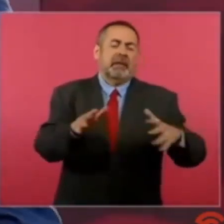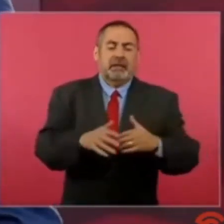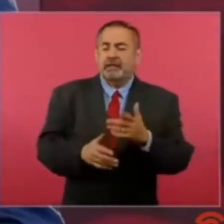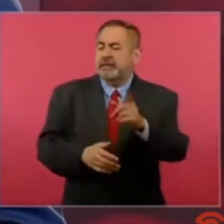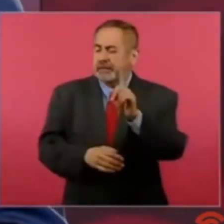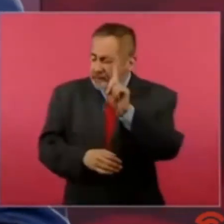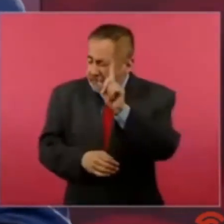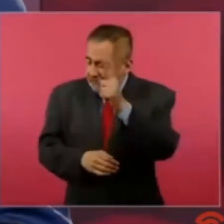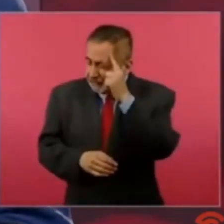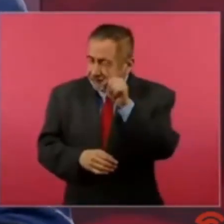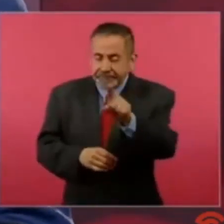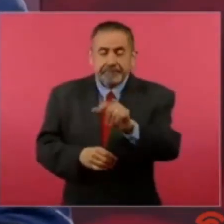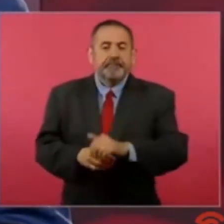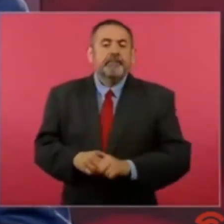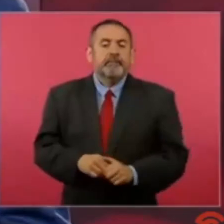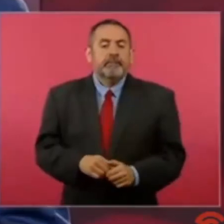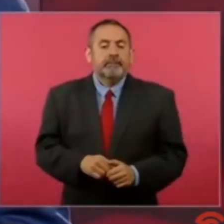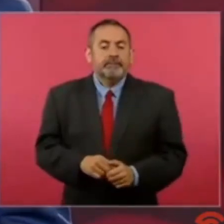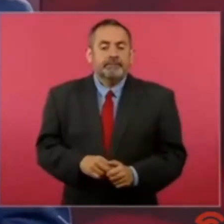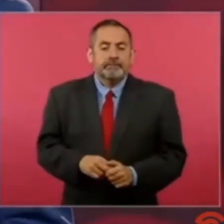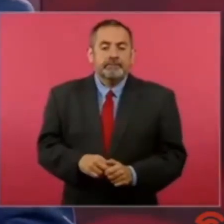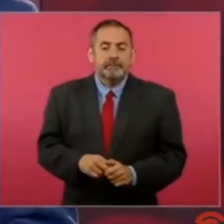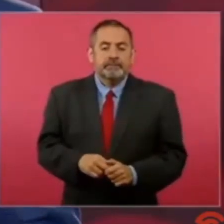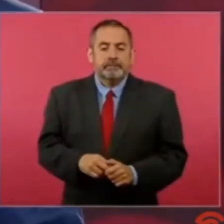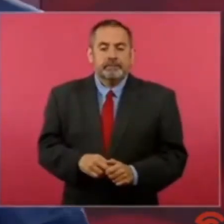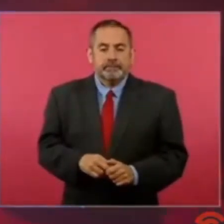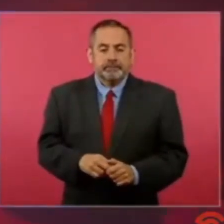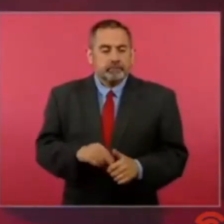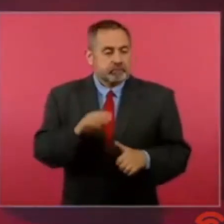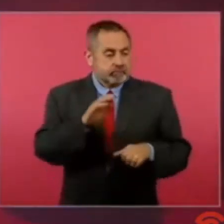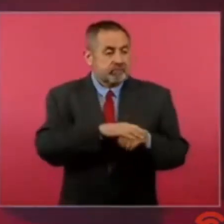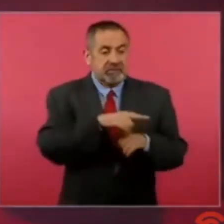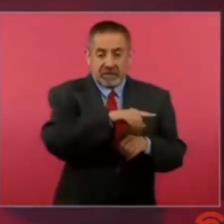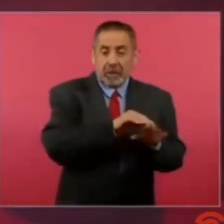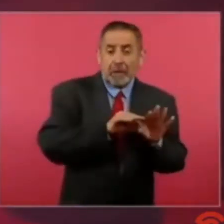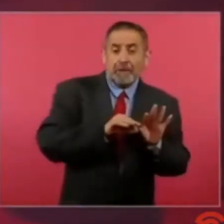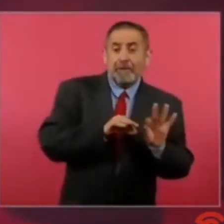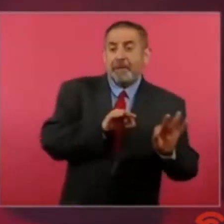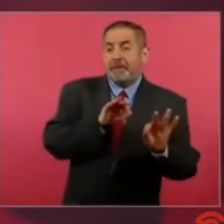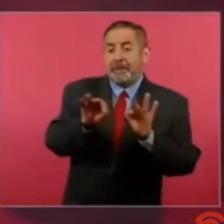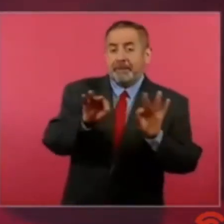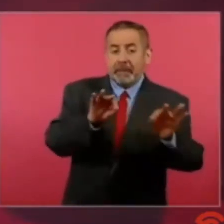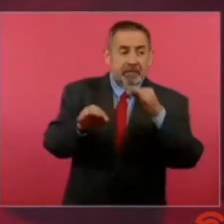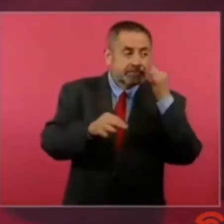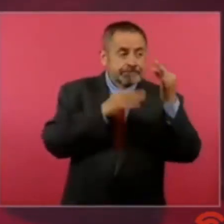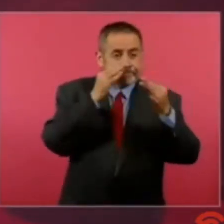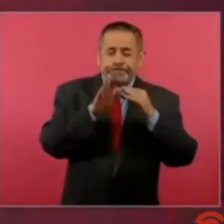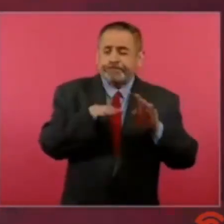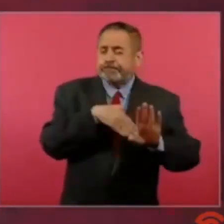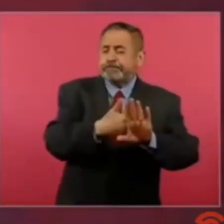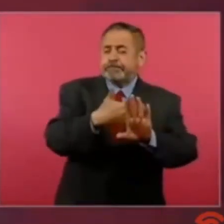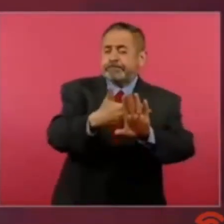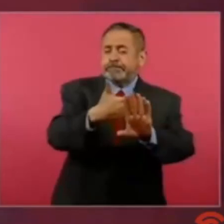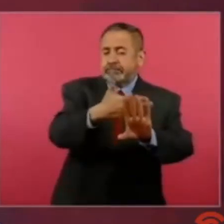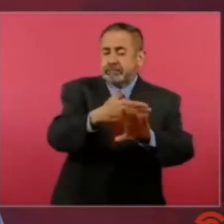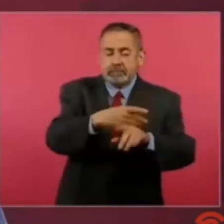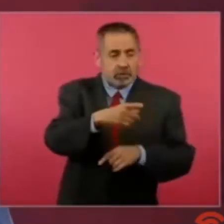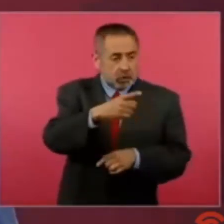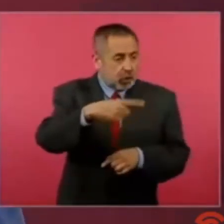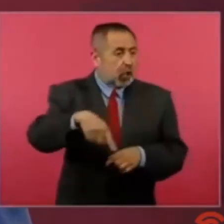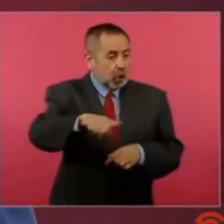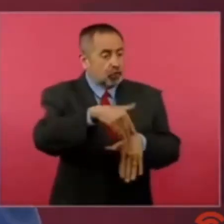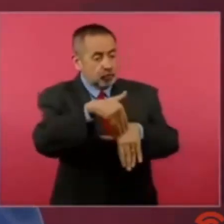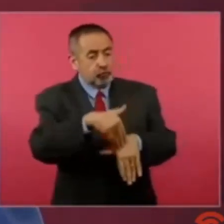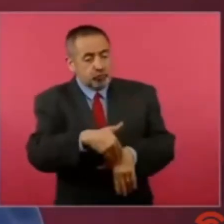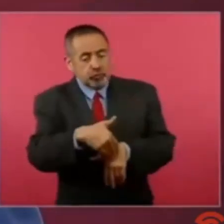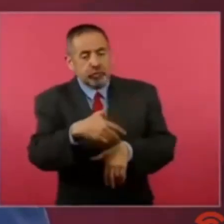¿Dónde creen ustedes que tiene más efecto la campaña en contra de